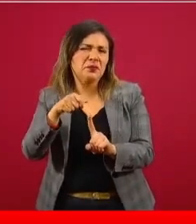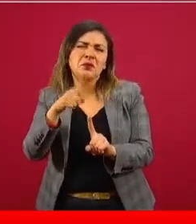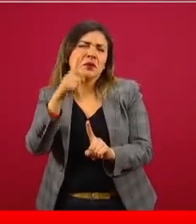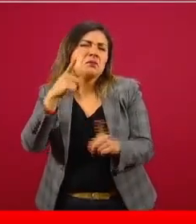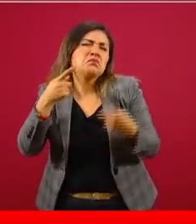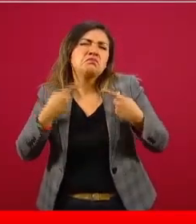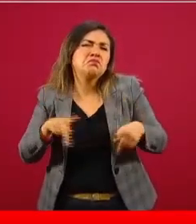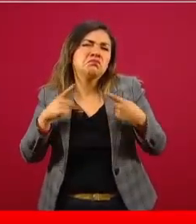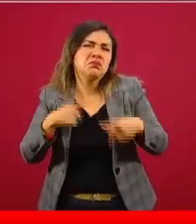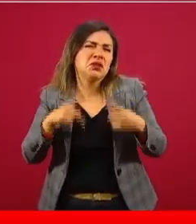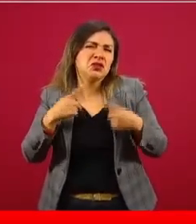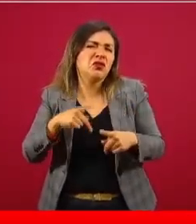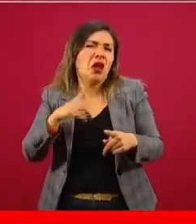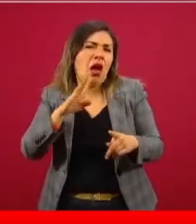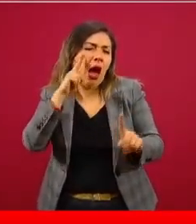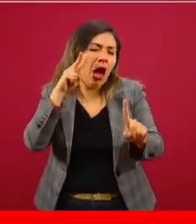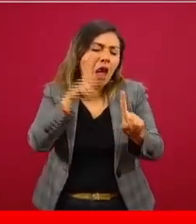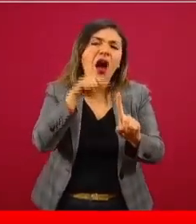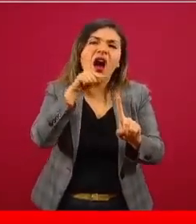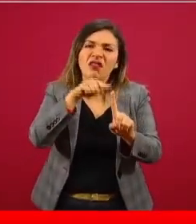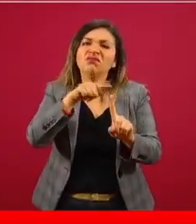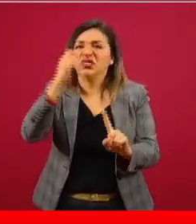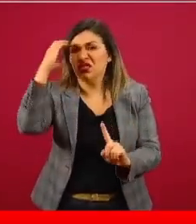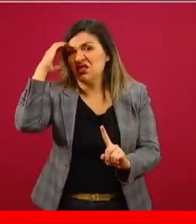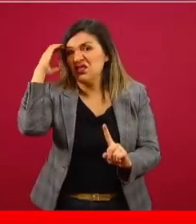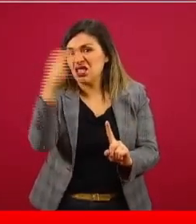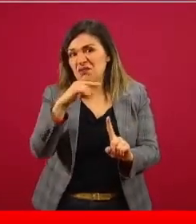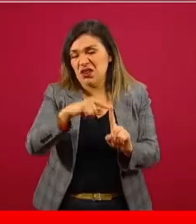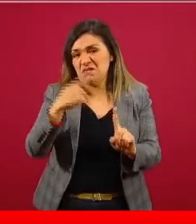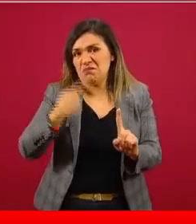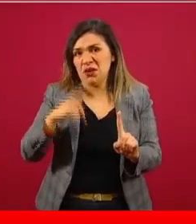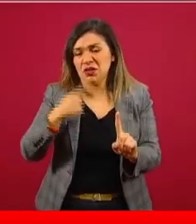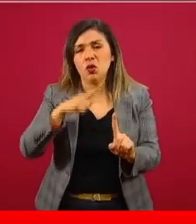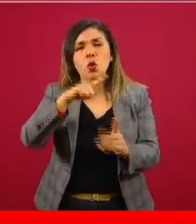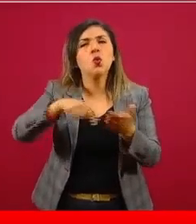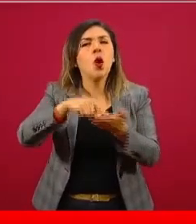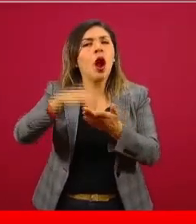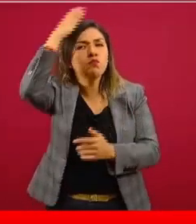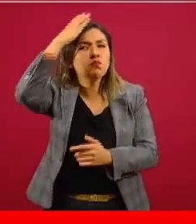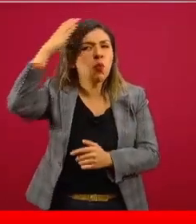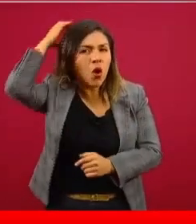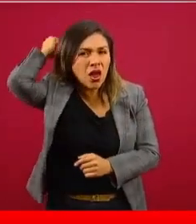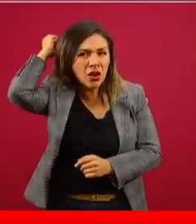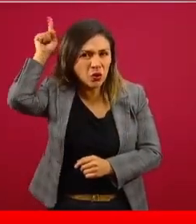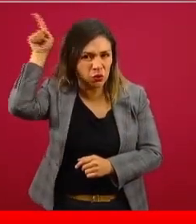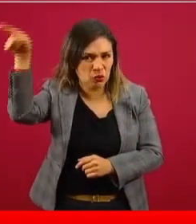persona identificada como delincuente en Morelos,